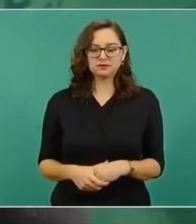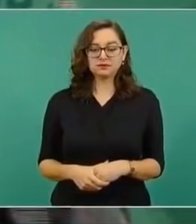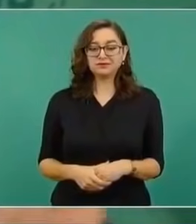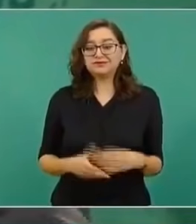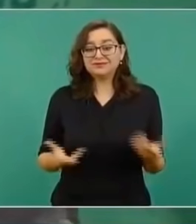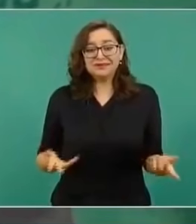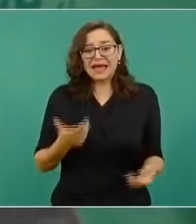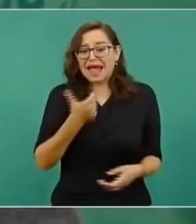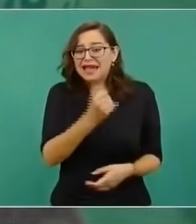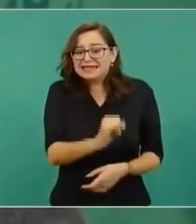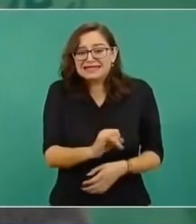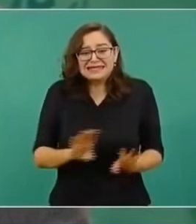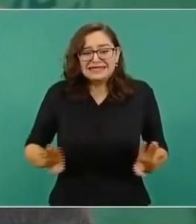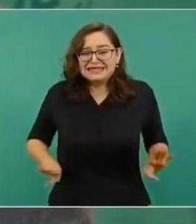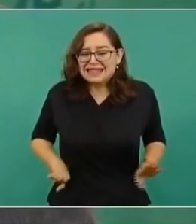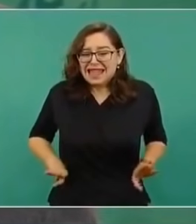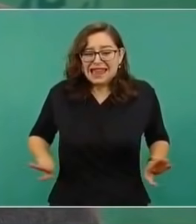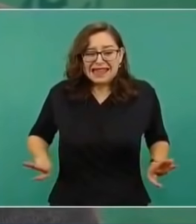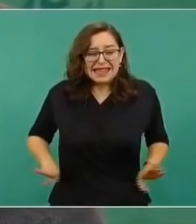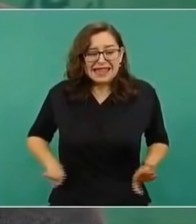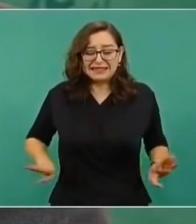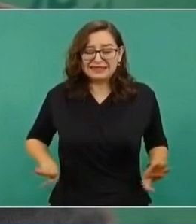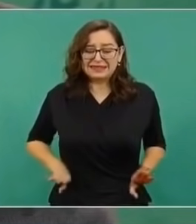Es eso,